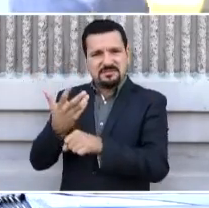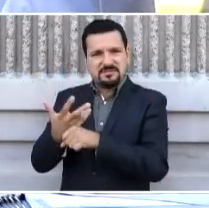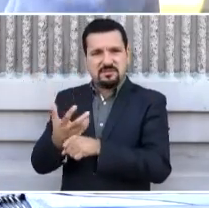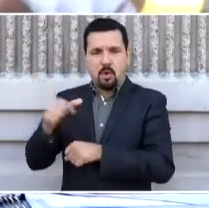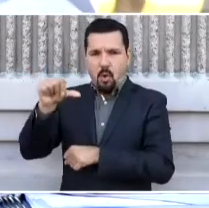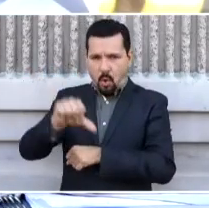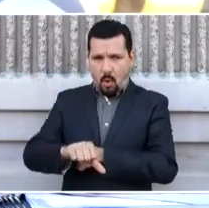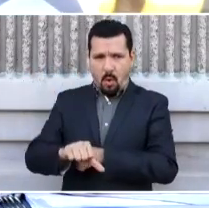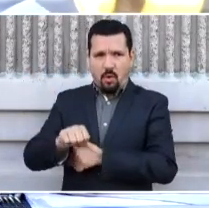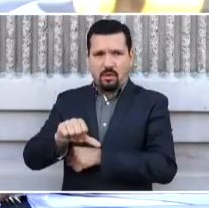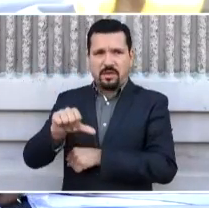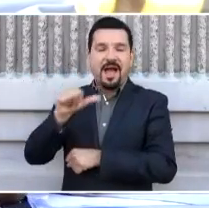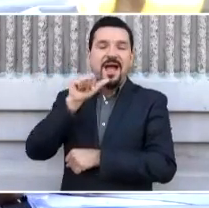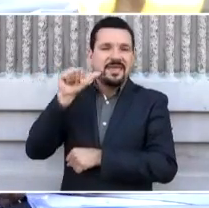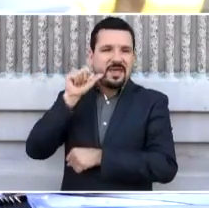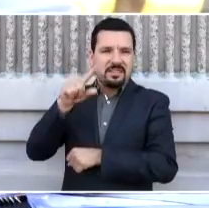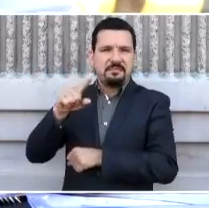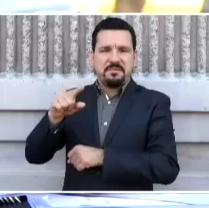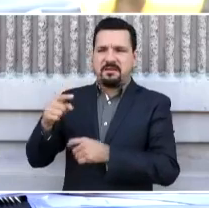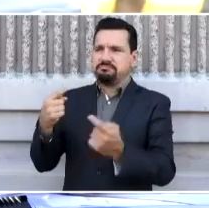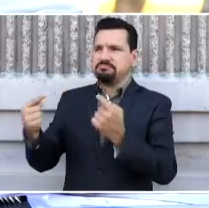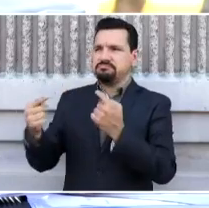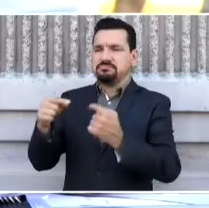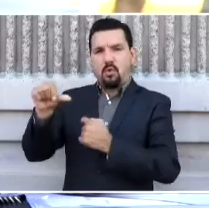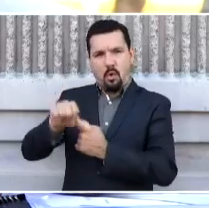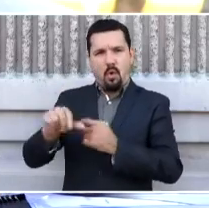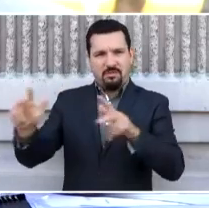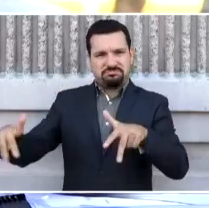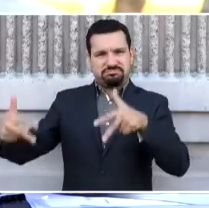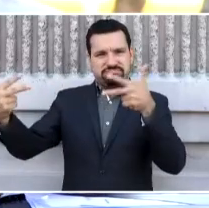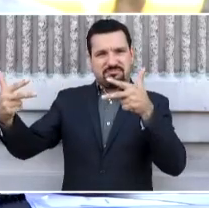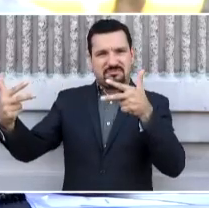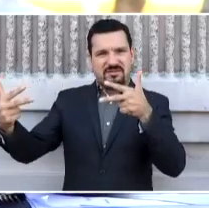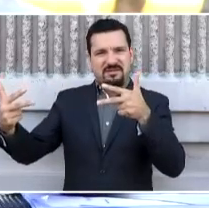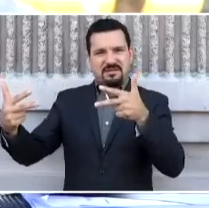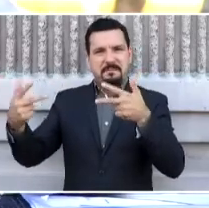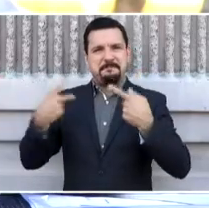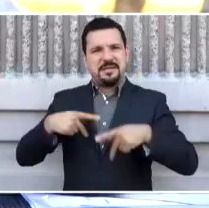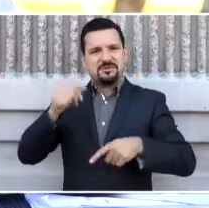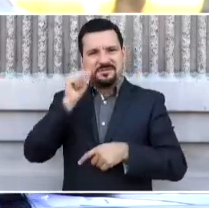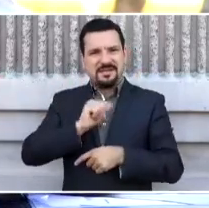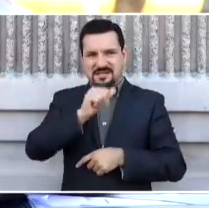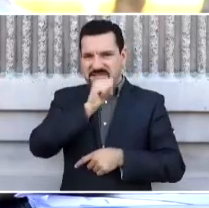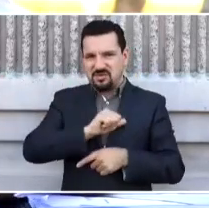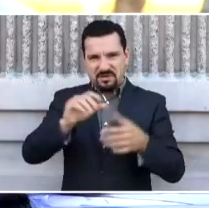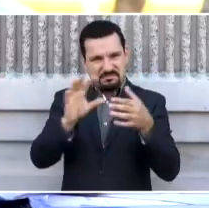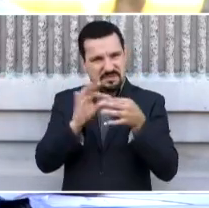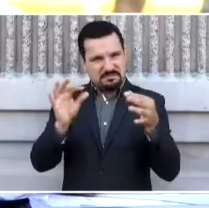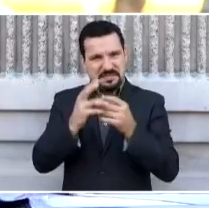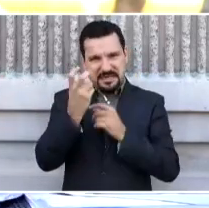con personas de Arizona para hablar justamente de los filtros.